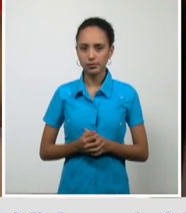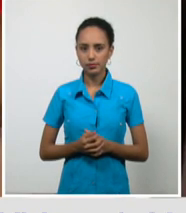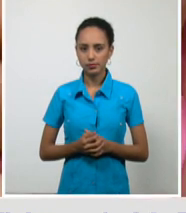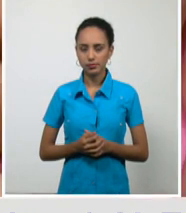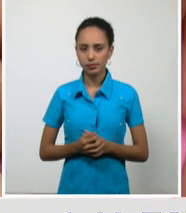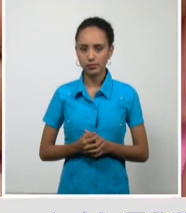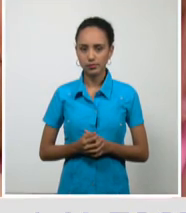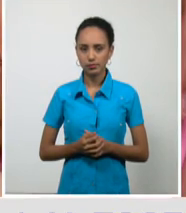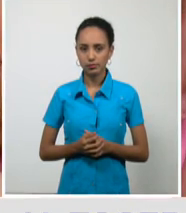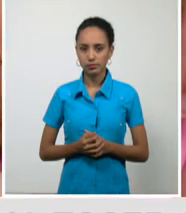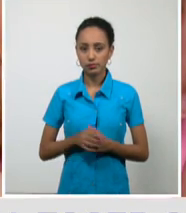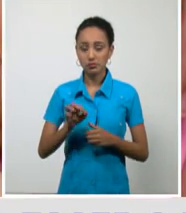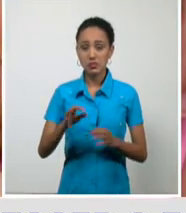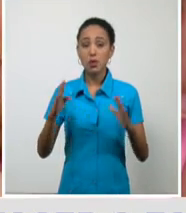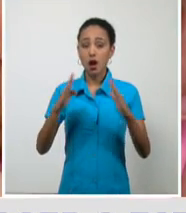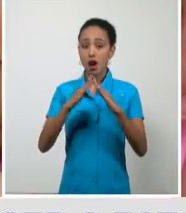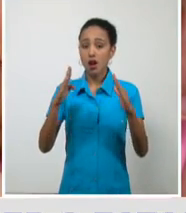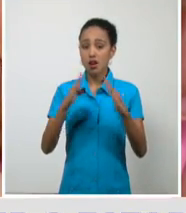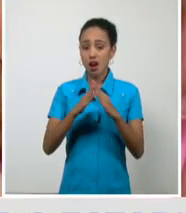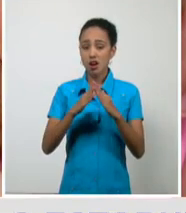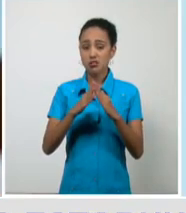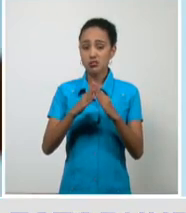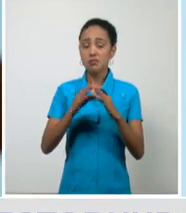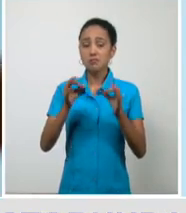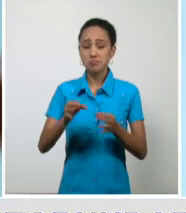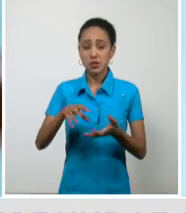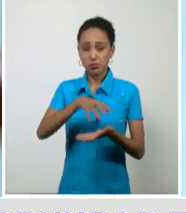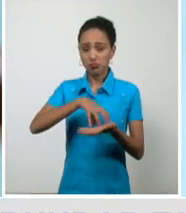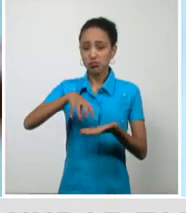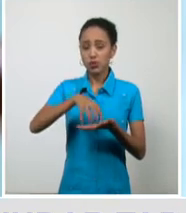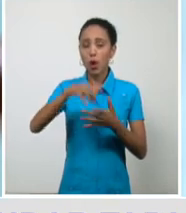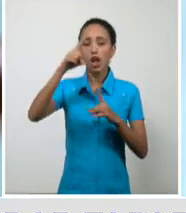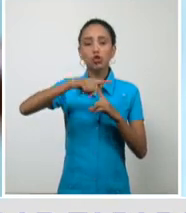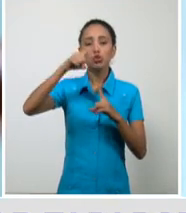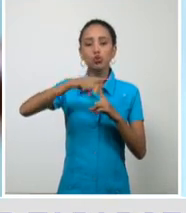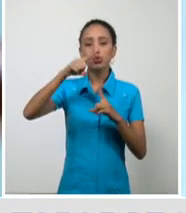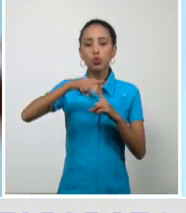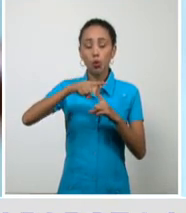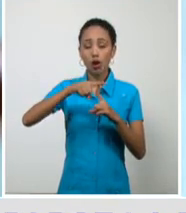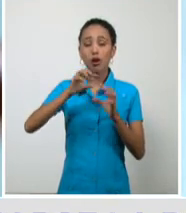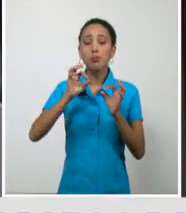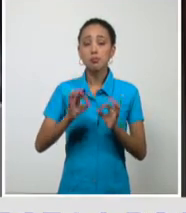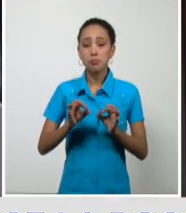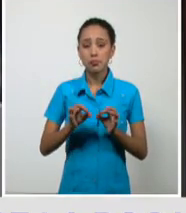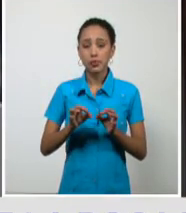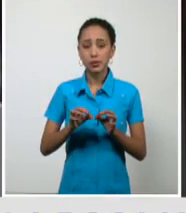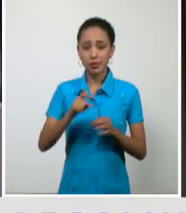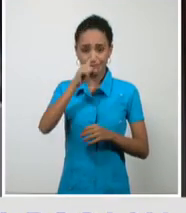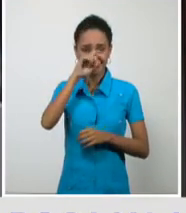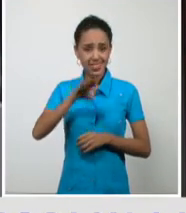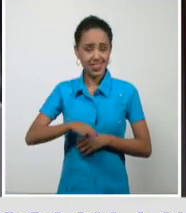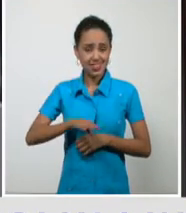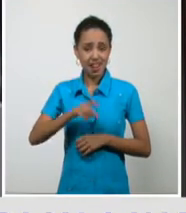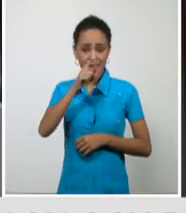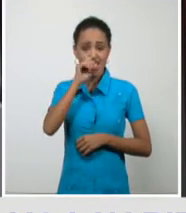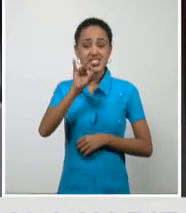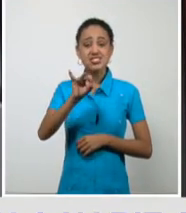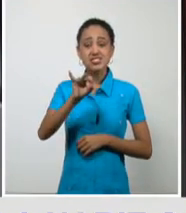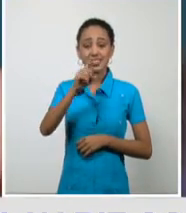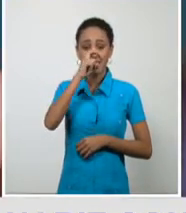Su hogar del reparto La Victoria en la ciudad de Las Tunas es el sitio donde la pequeña de 7 años Talía